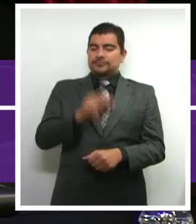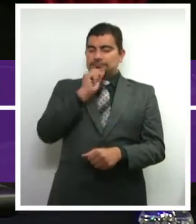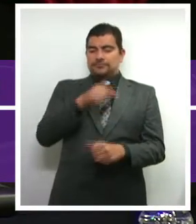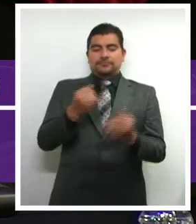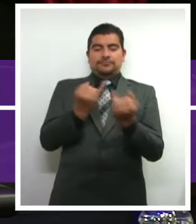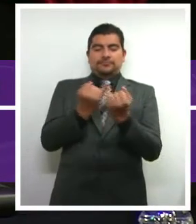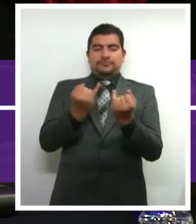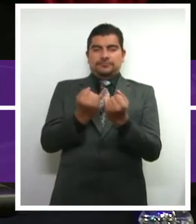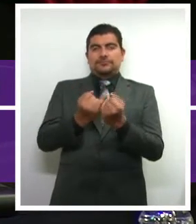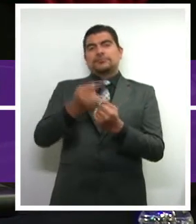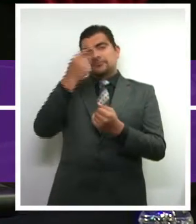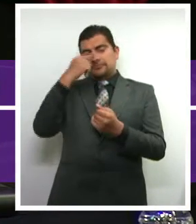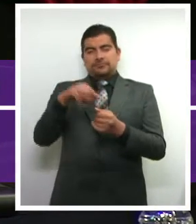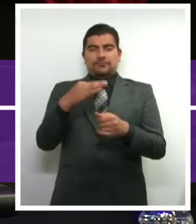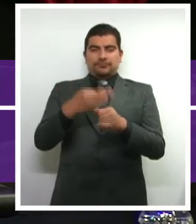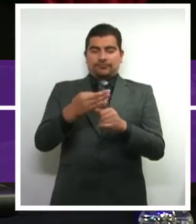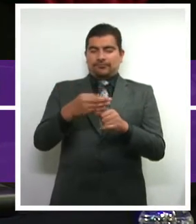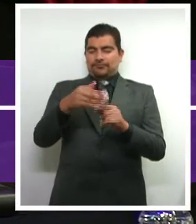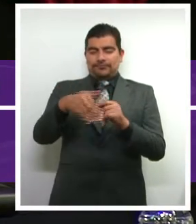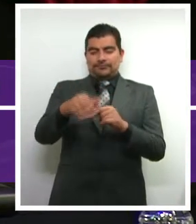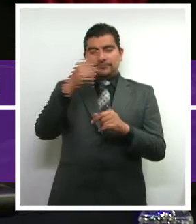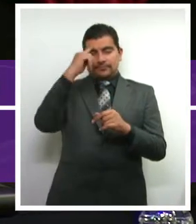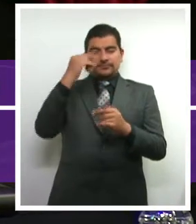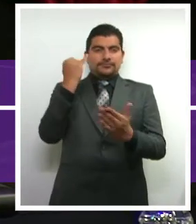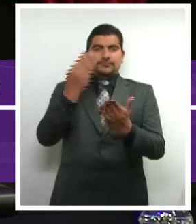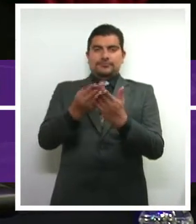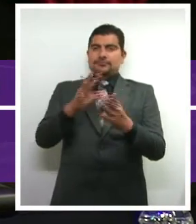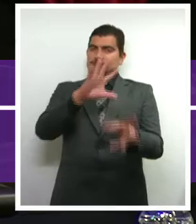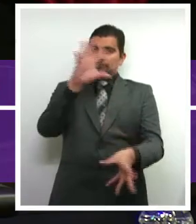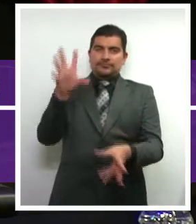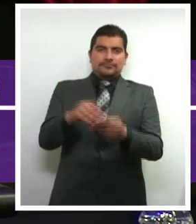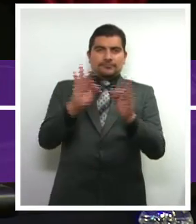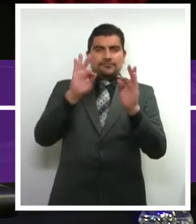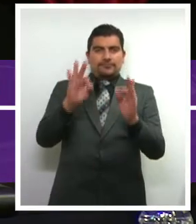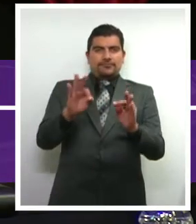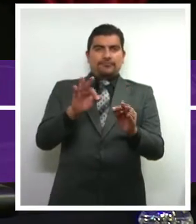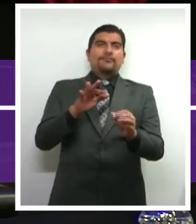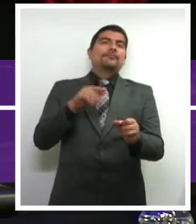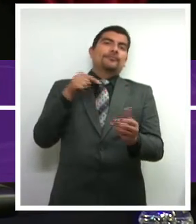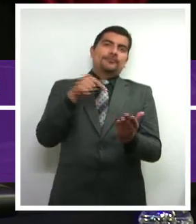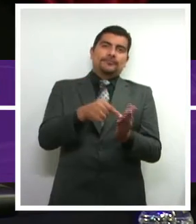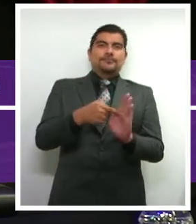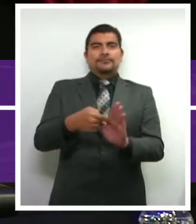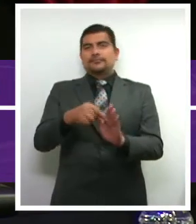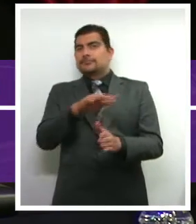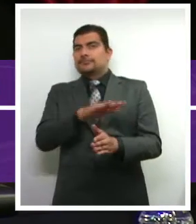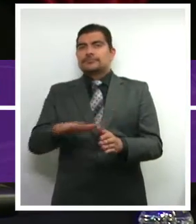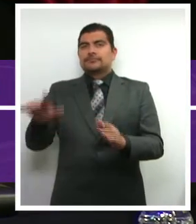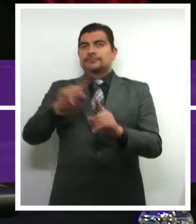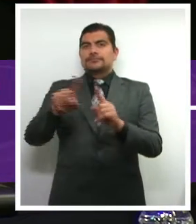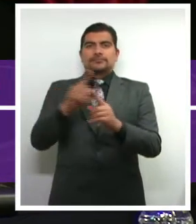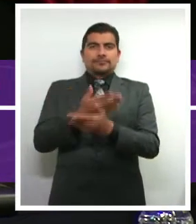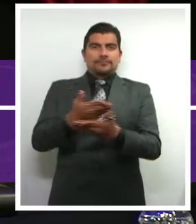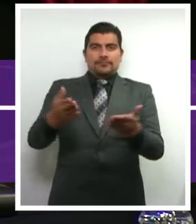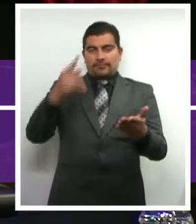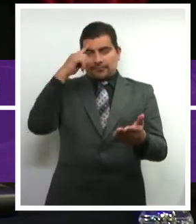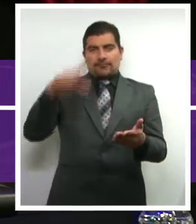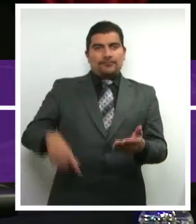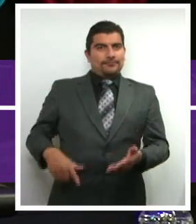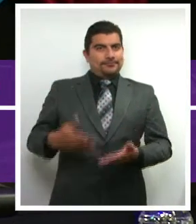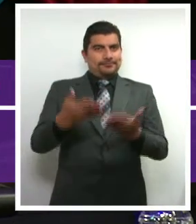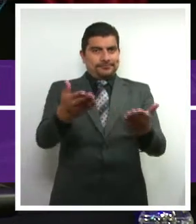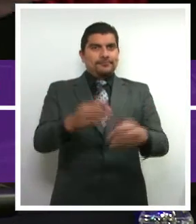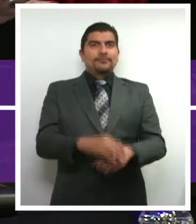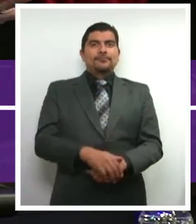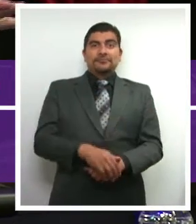una vez por todas, en una iniciativa completa, quede abierto todo lo que es el gobierno abierto. Esto